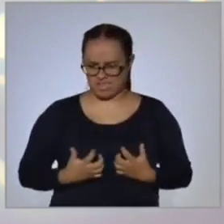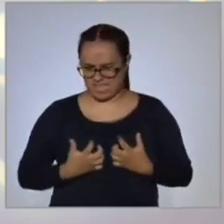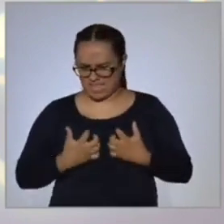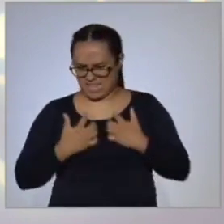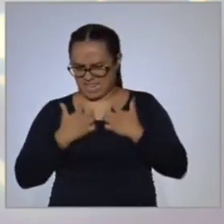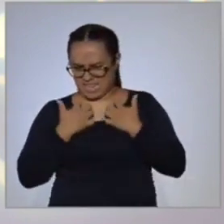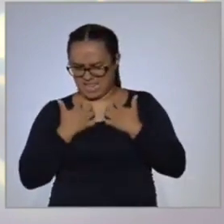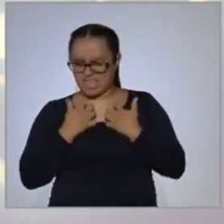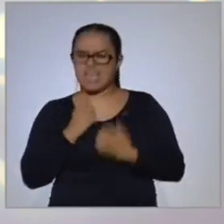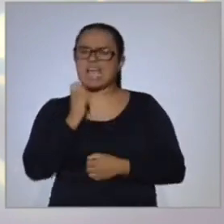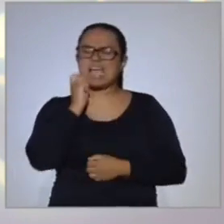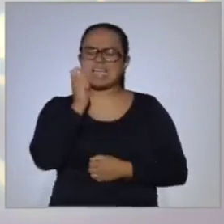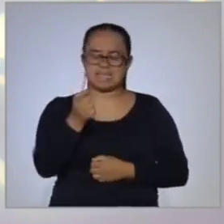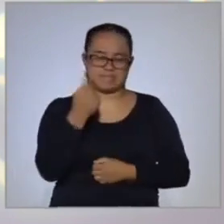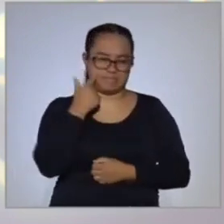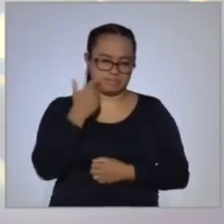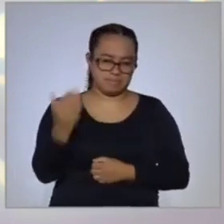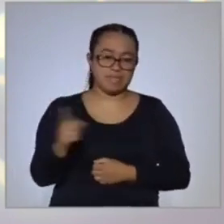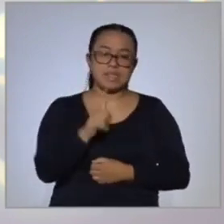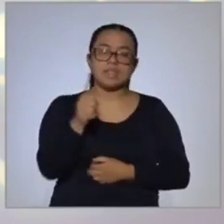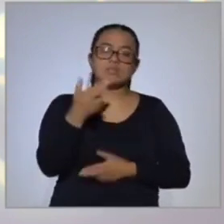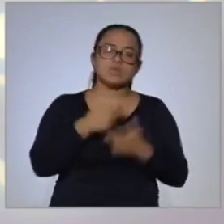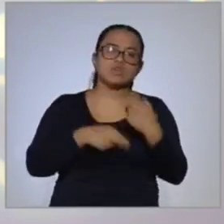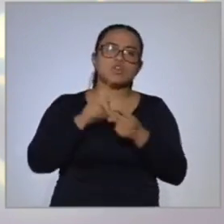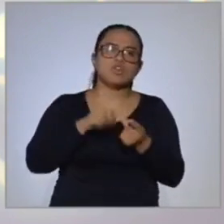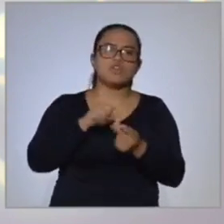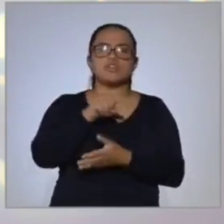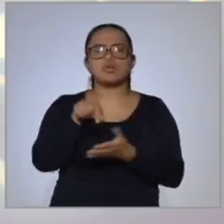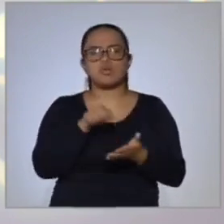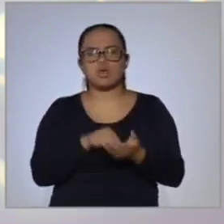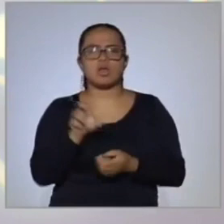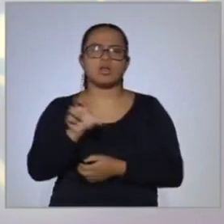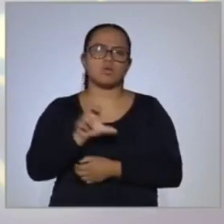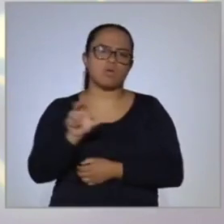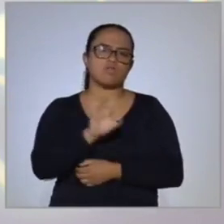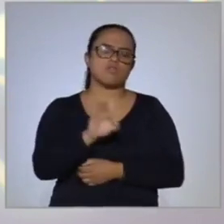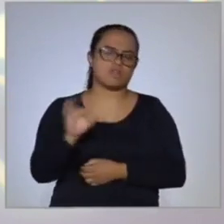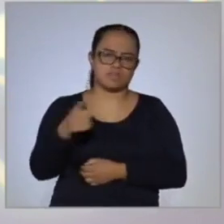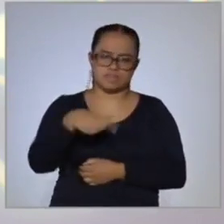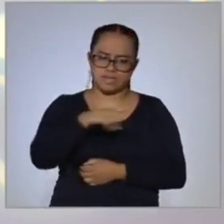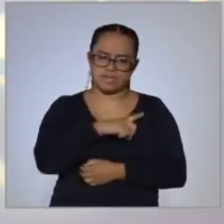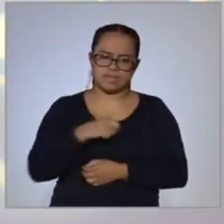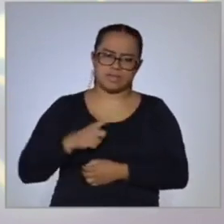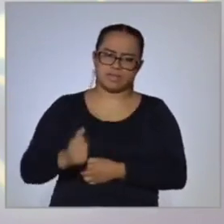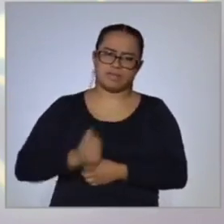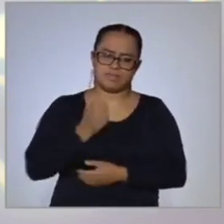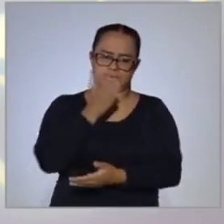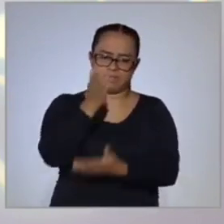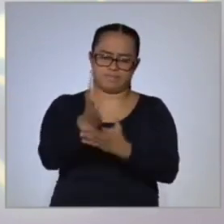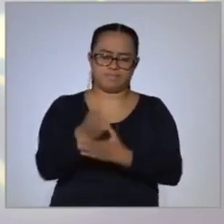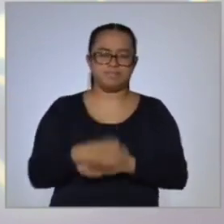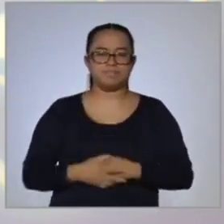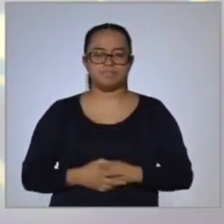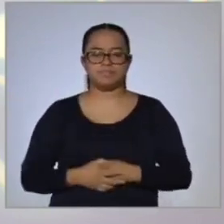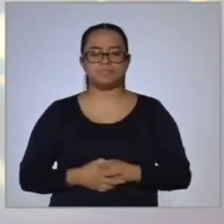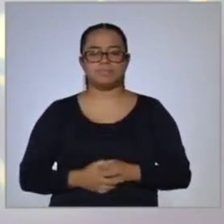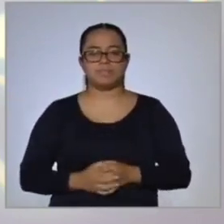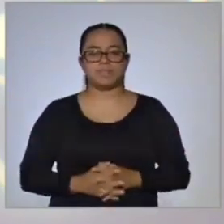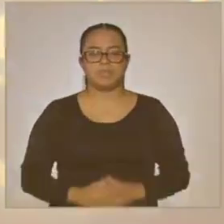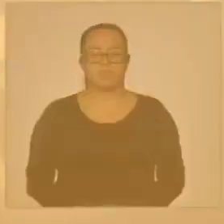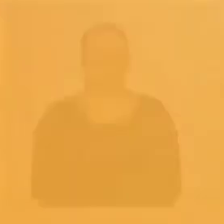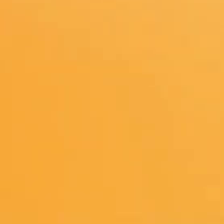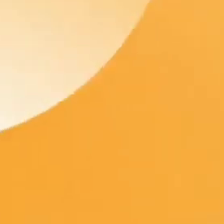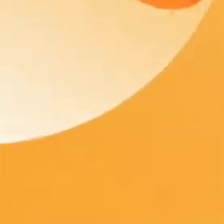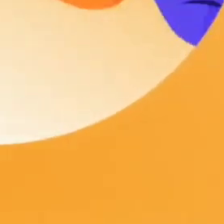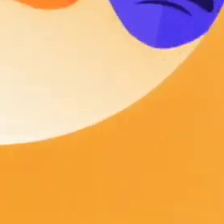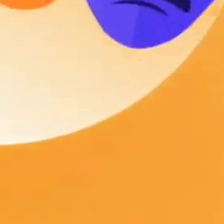que las imágenes hablen por sí solas. Y de regreso les digo cómo, cuándo y por qué no se pueden perder Amor y Rabia en el Teatro El Milagro.